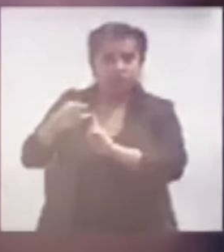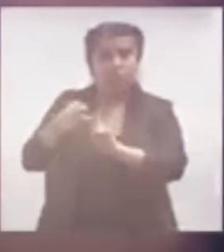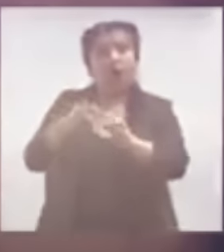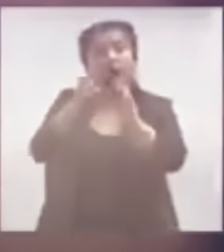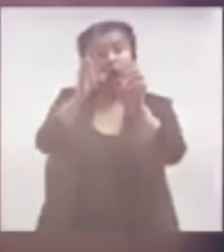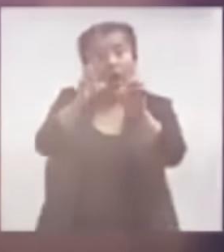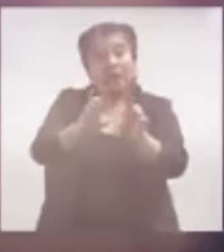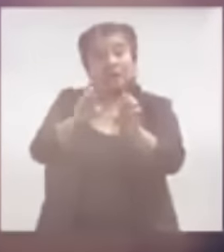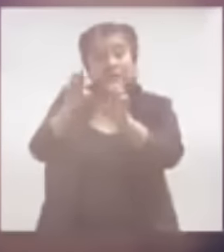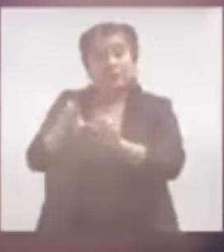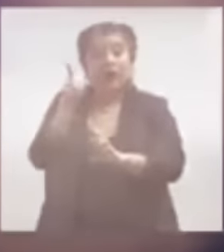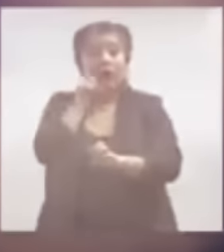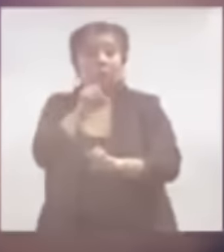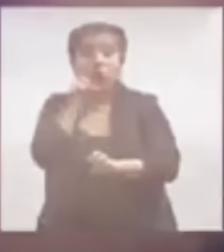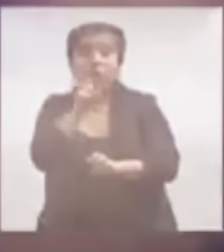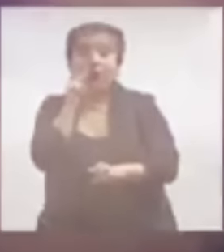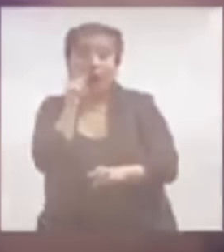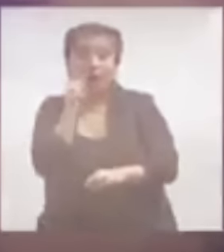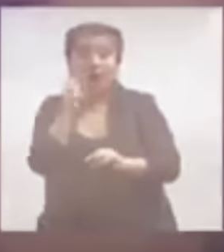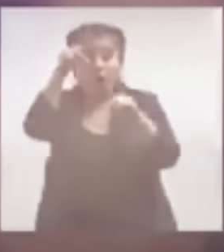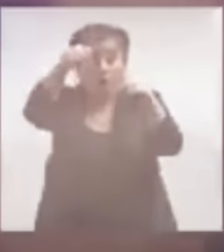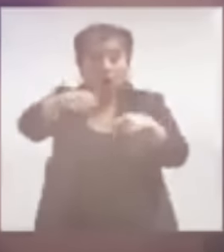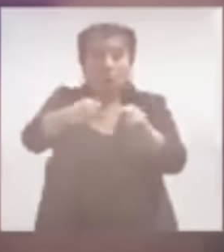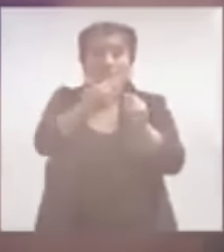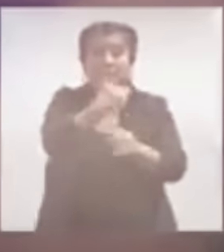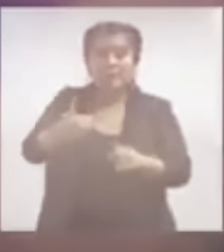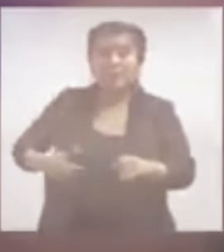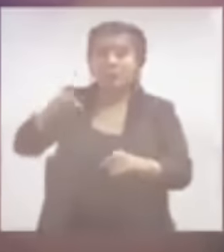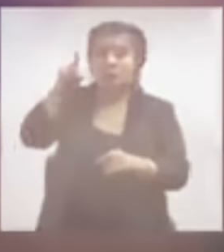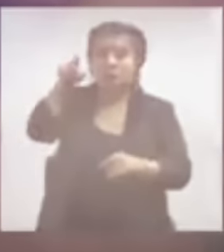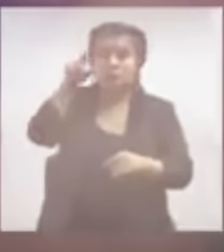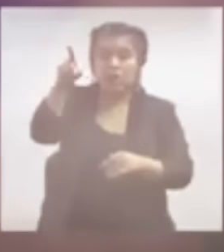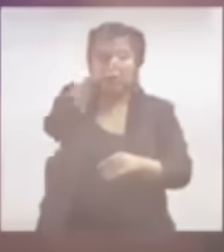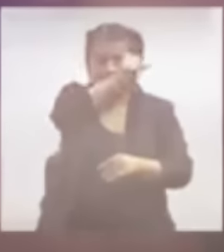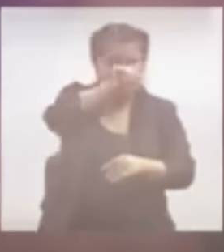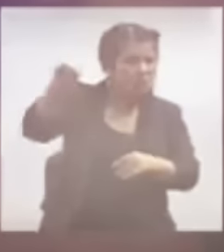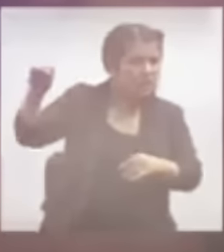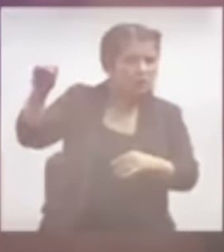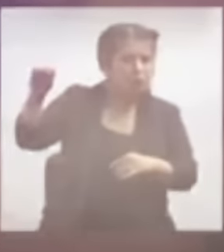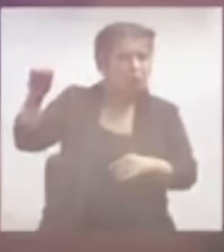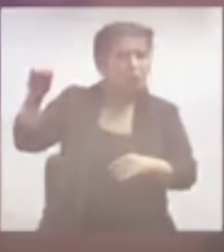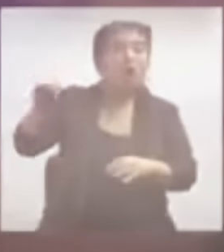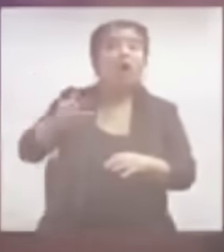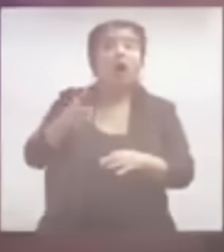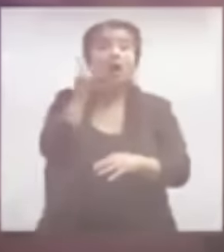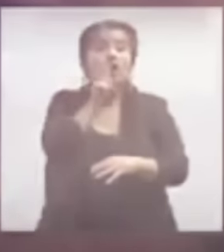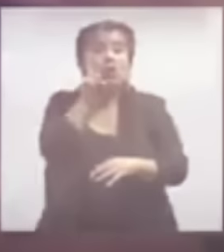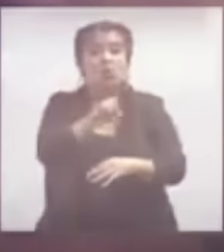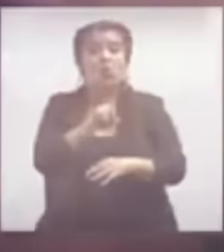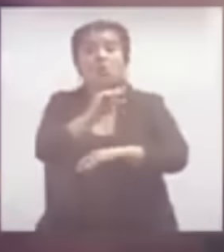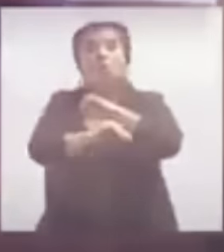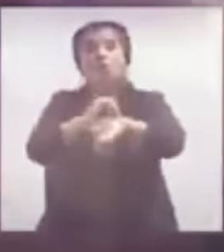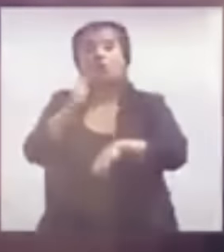jóvenes desaparecidos. Hoy, presidente, usted le está dando la espalda al joven Farruko